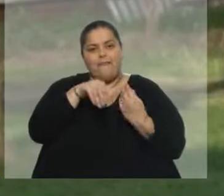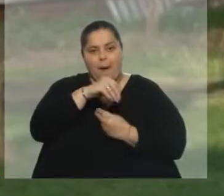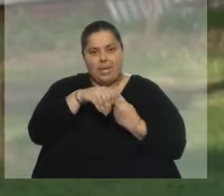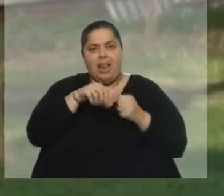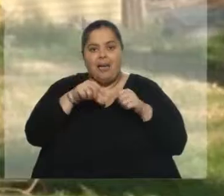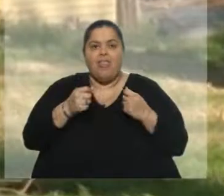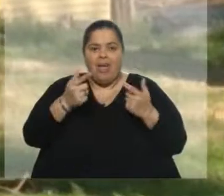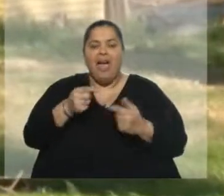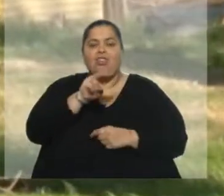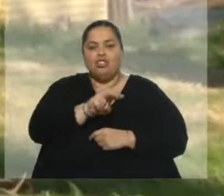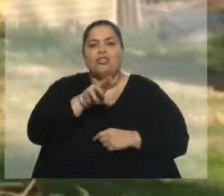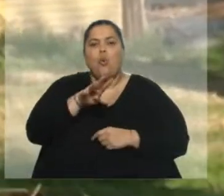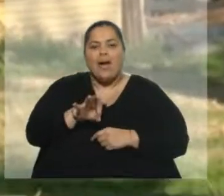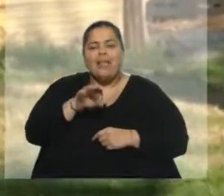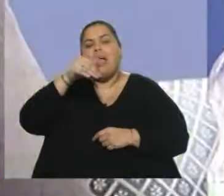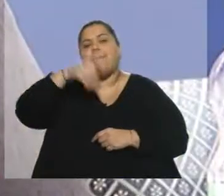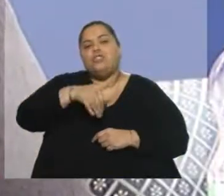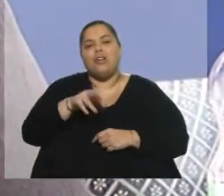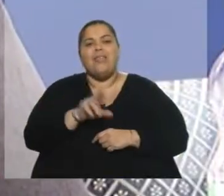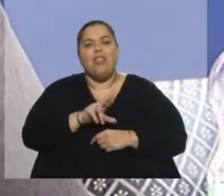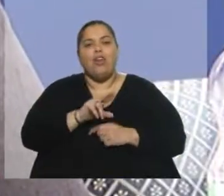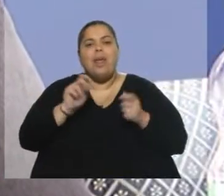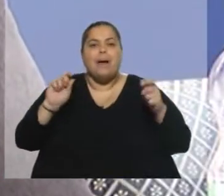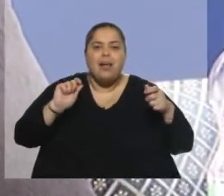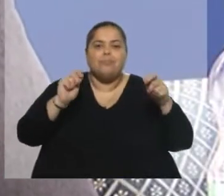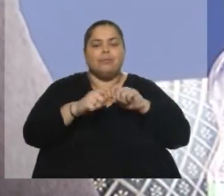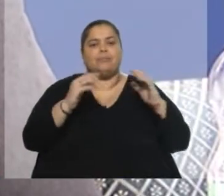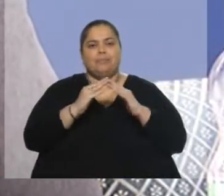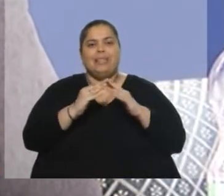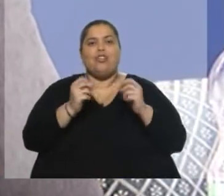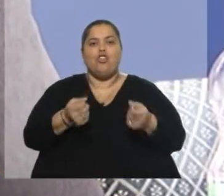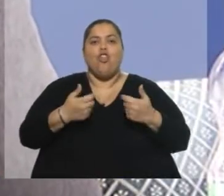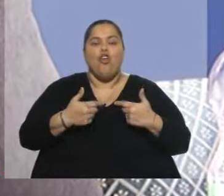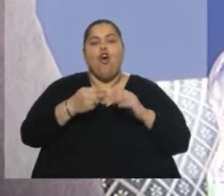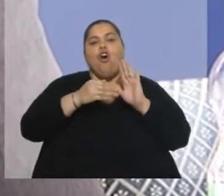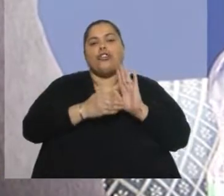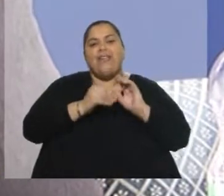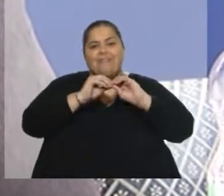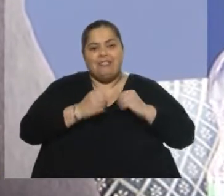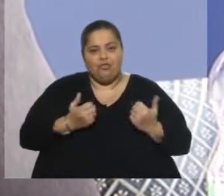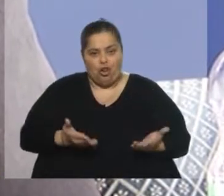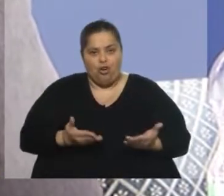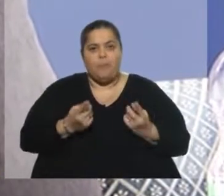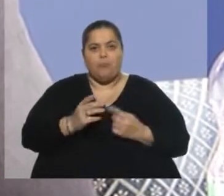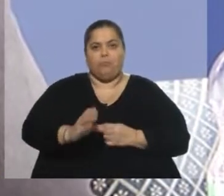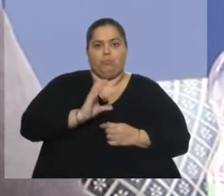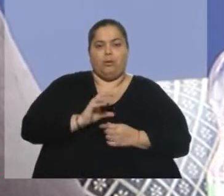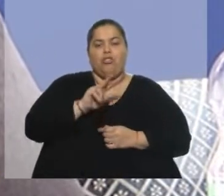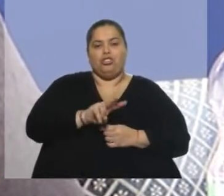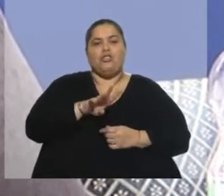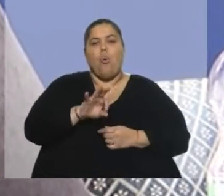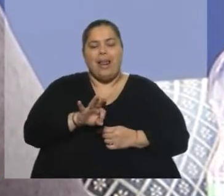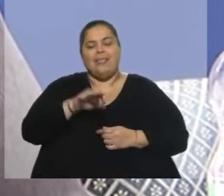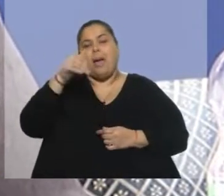destinan 240 millones de dólares. Con este oxígeno que nos dio la rendición de cuentas, de ese aporte de 240